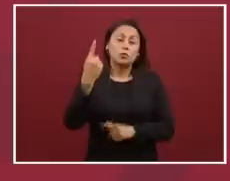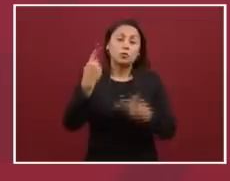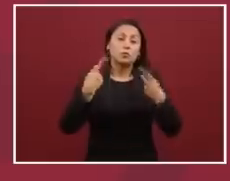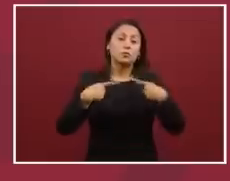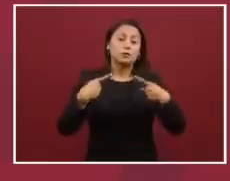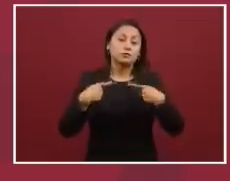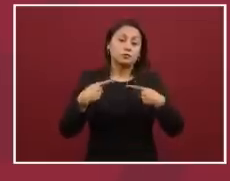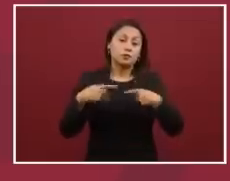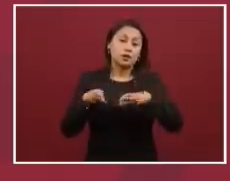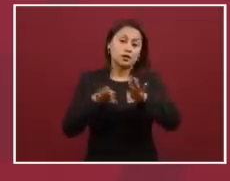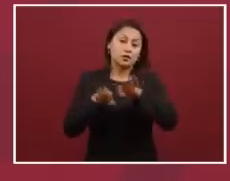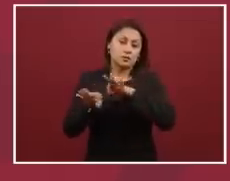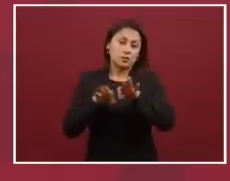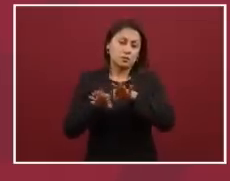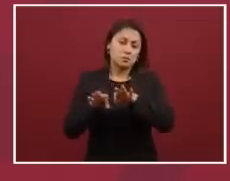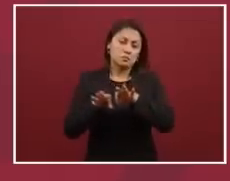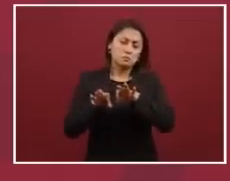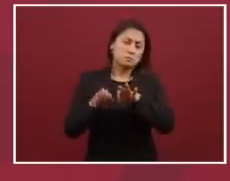ganaba